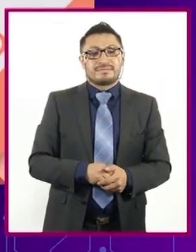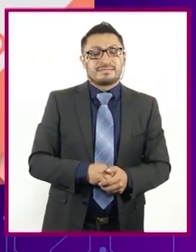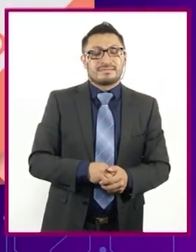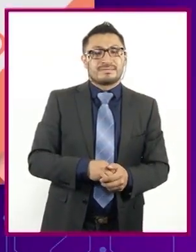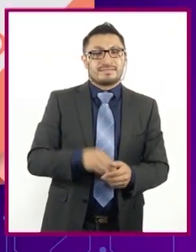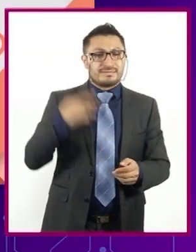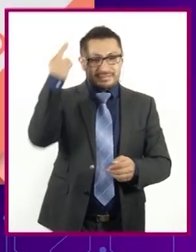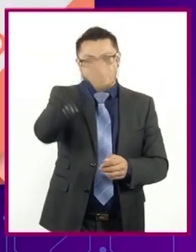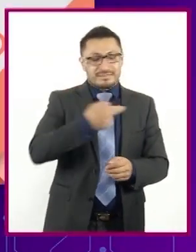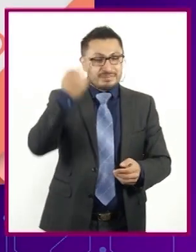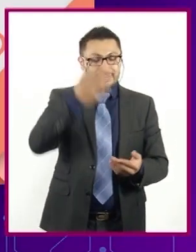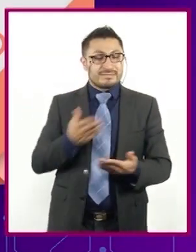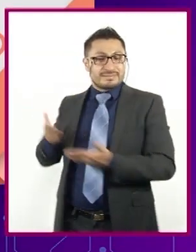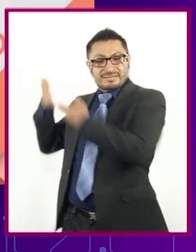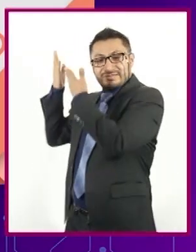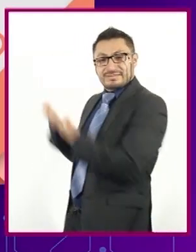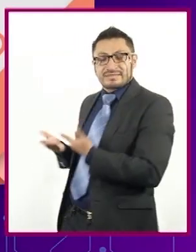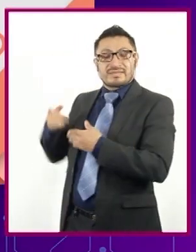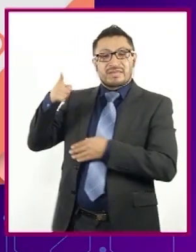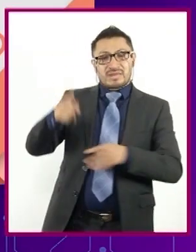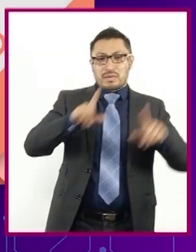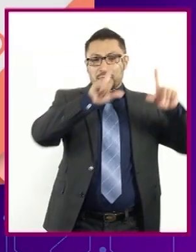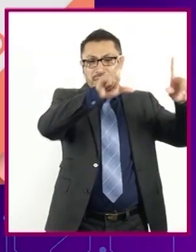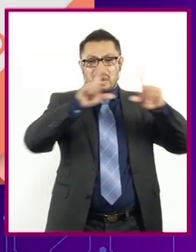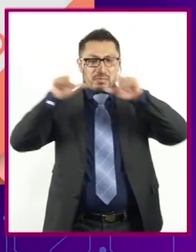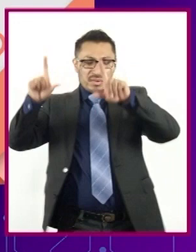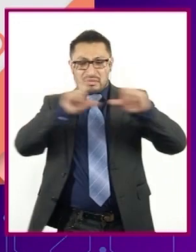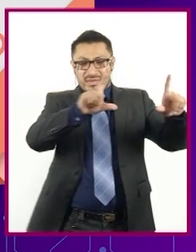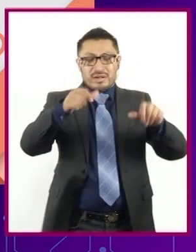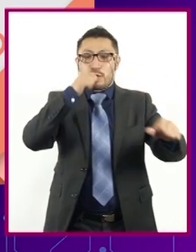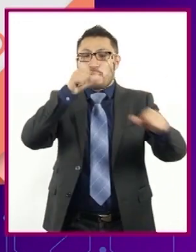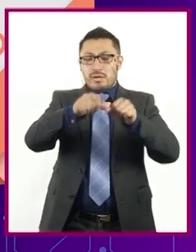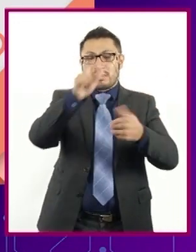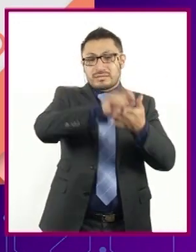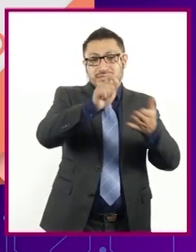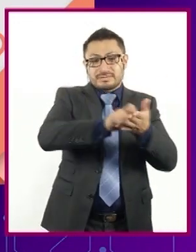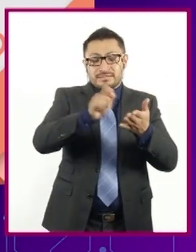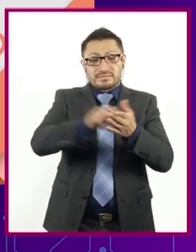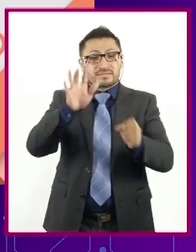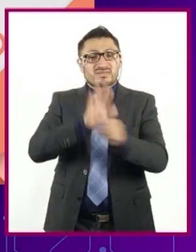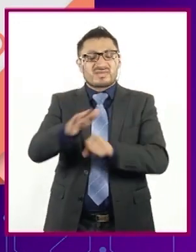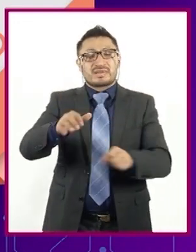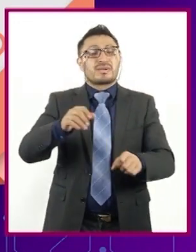la siguiente ficha y escriban en los paréntesis la letra que identifica cada elemento.